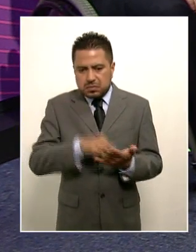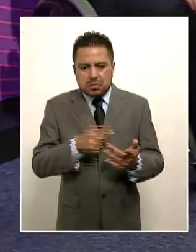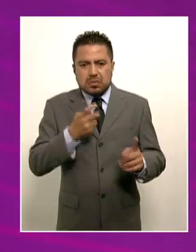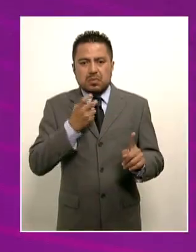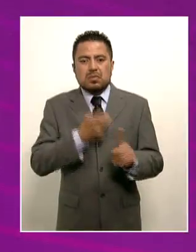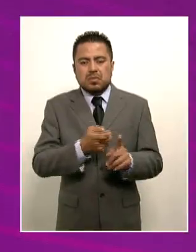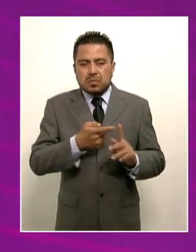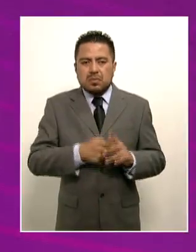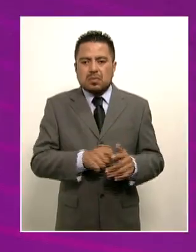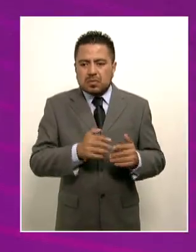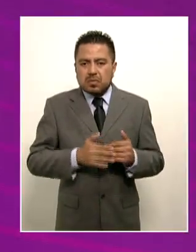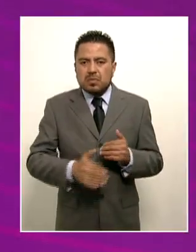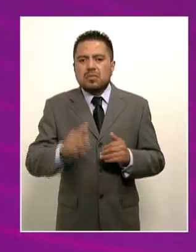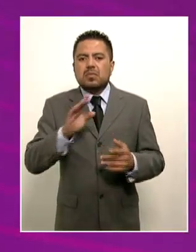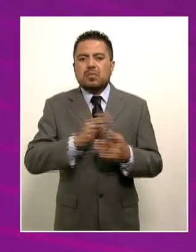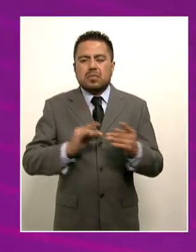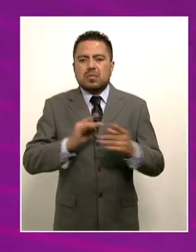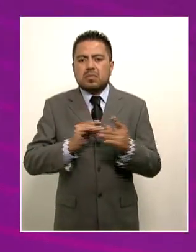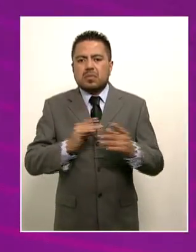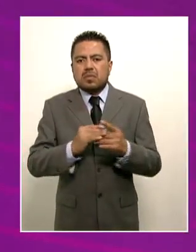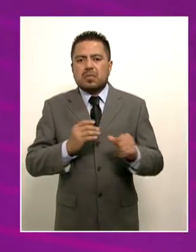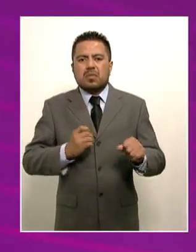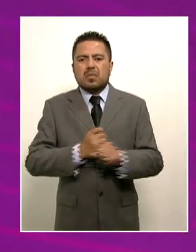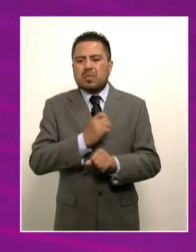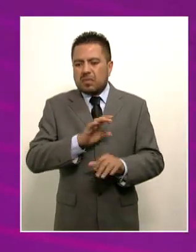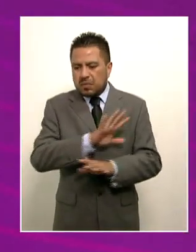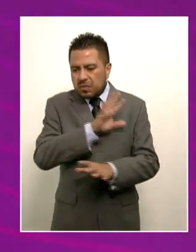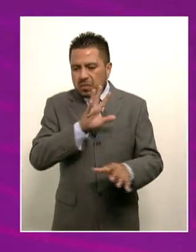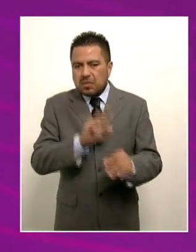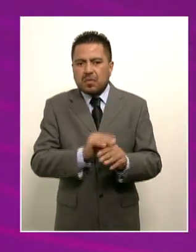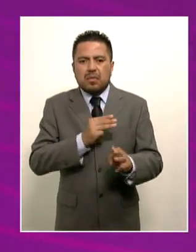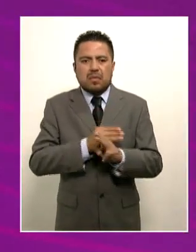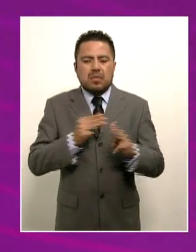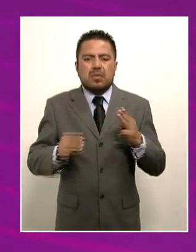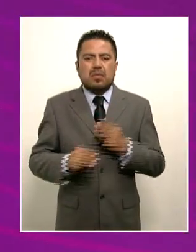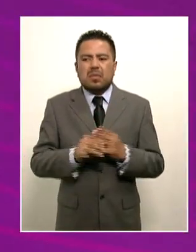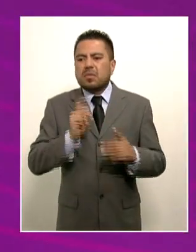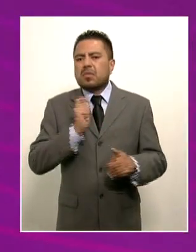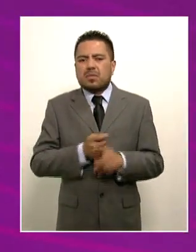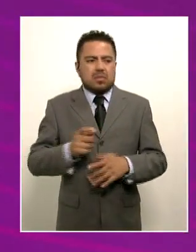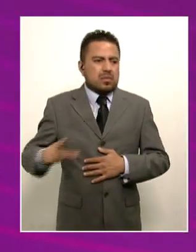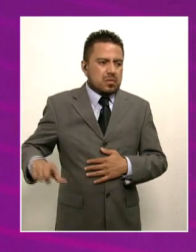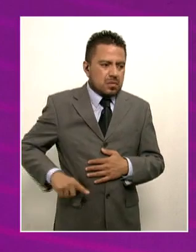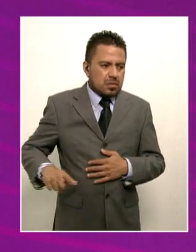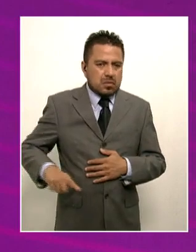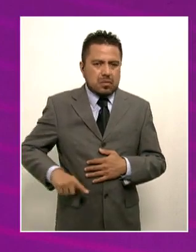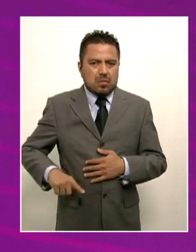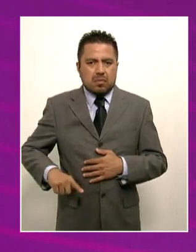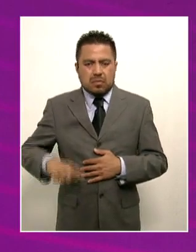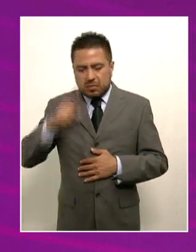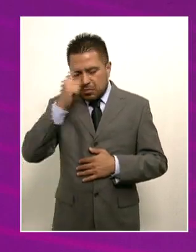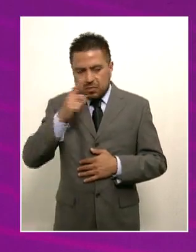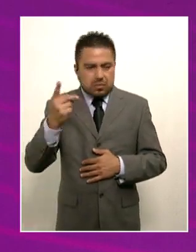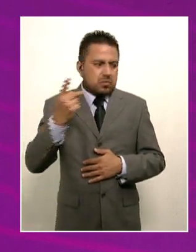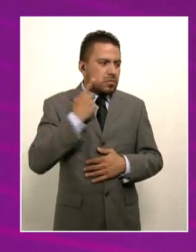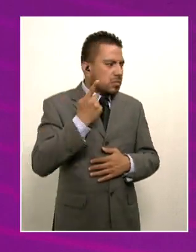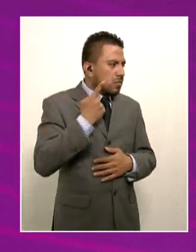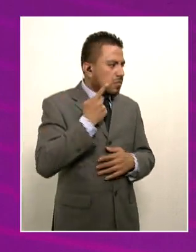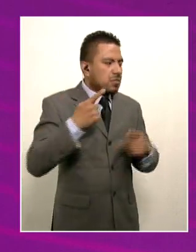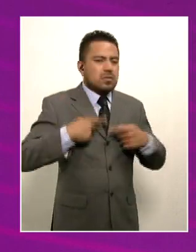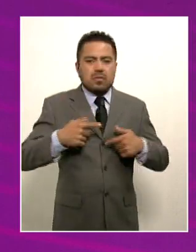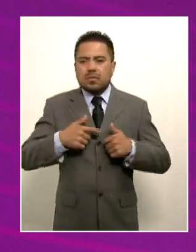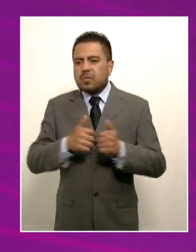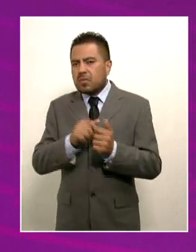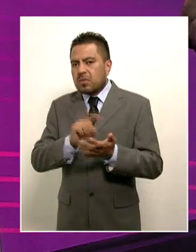por, primero, contar con un Estado robusto en materia de gobierno para políticas de personas